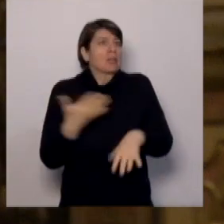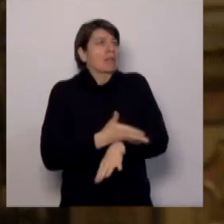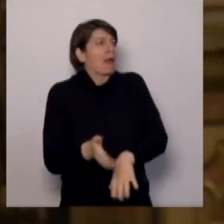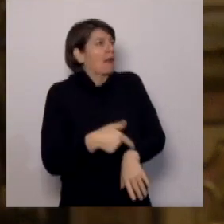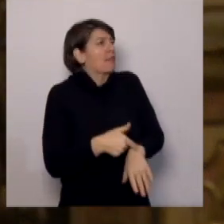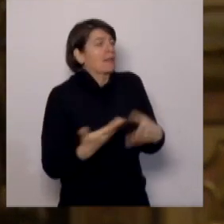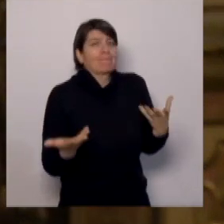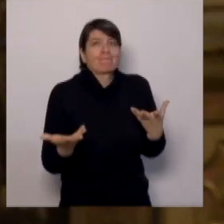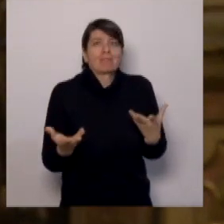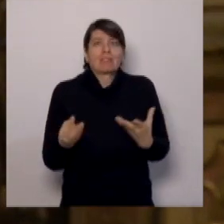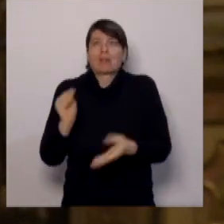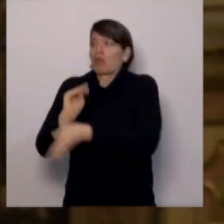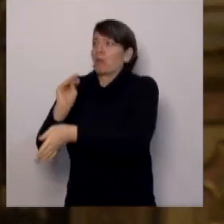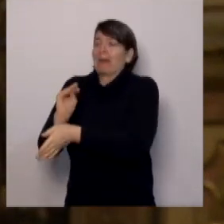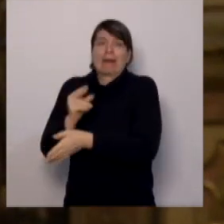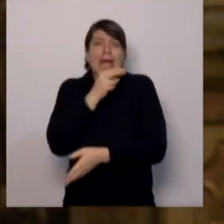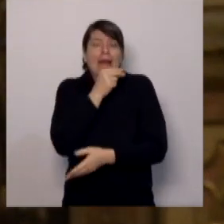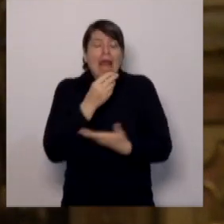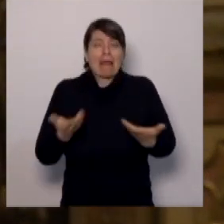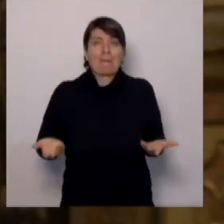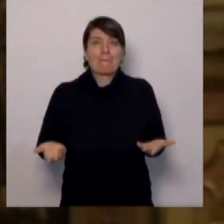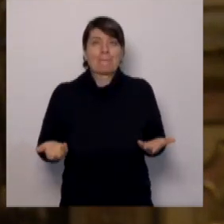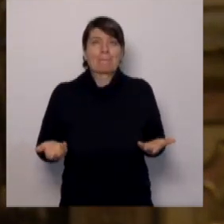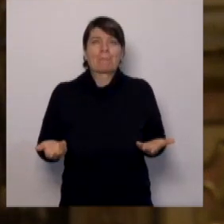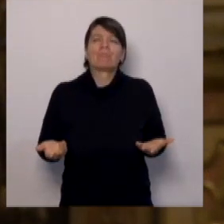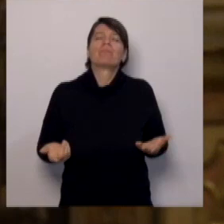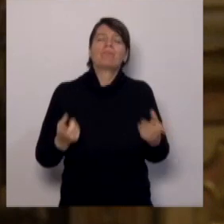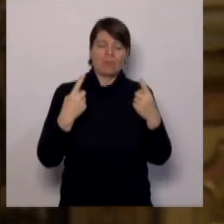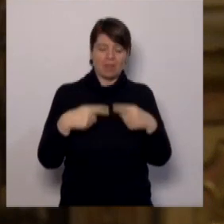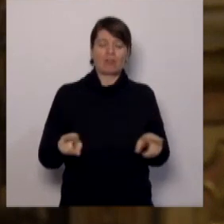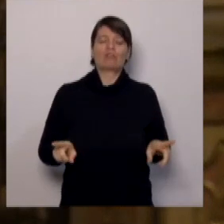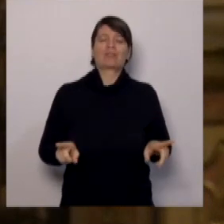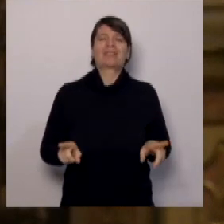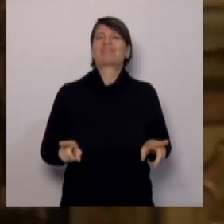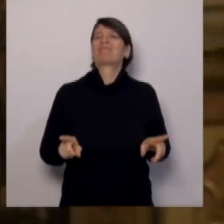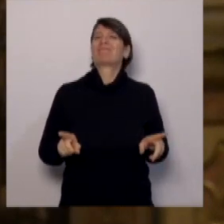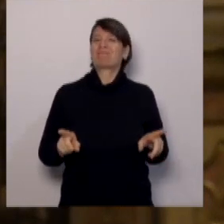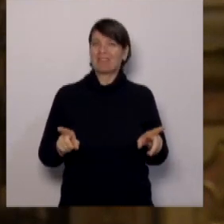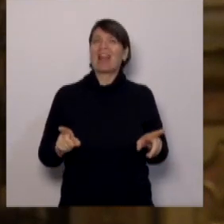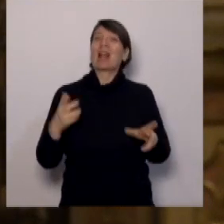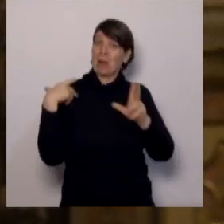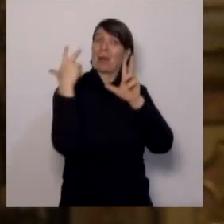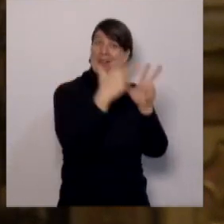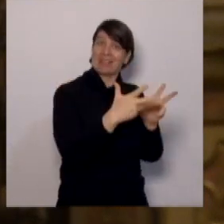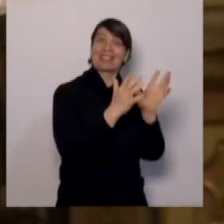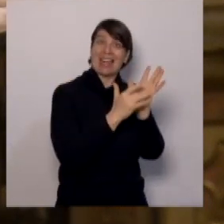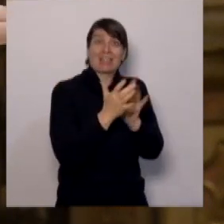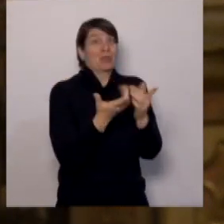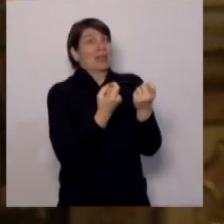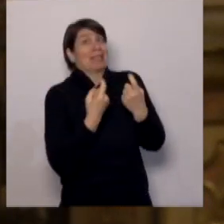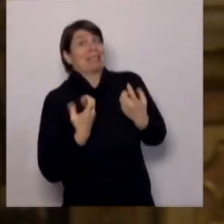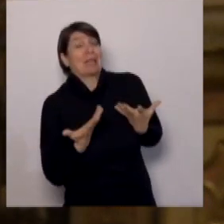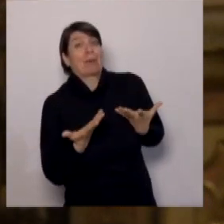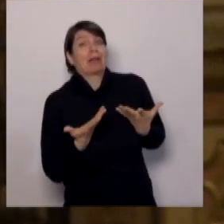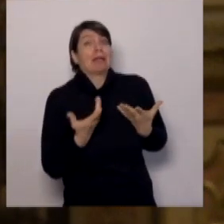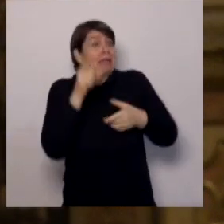se había hecho de tarde. No tenían nada para darle de comer. Y entonces le van a decir a Jesús